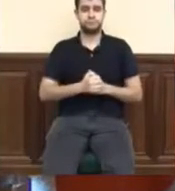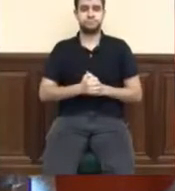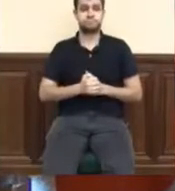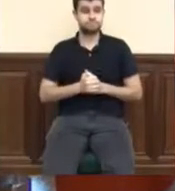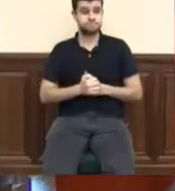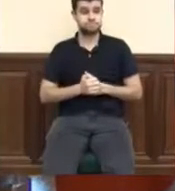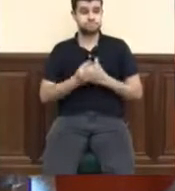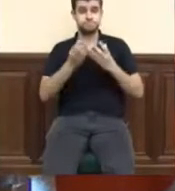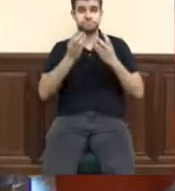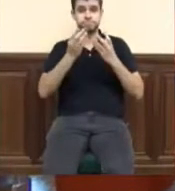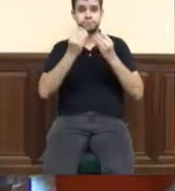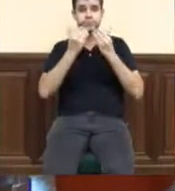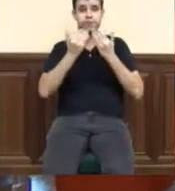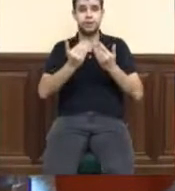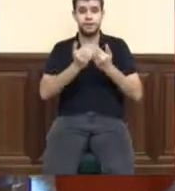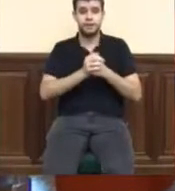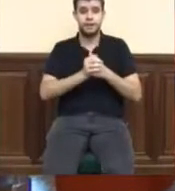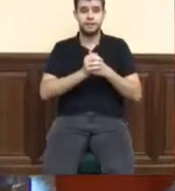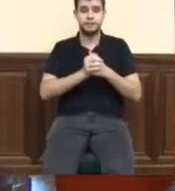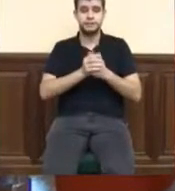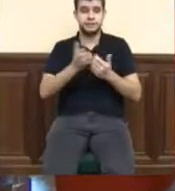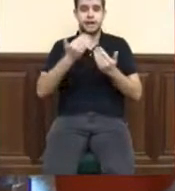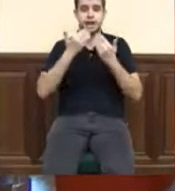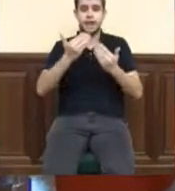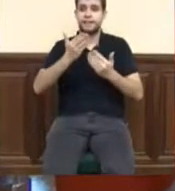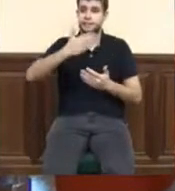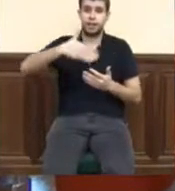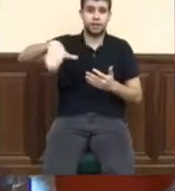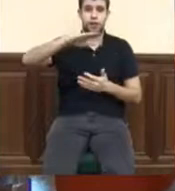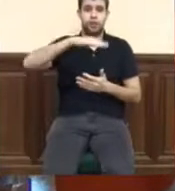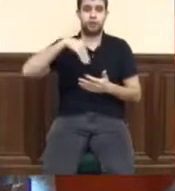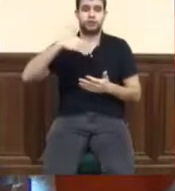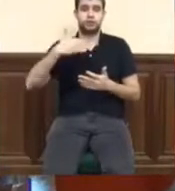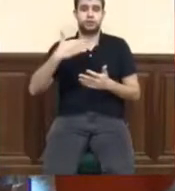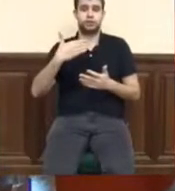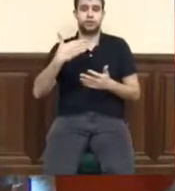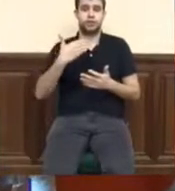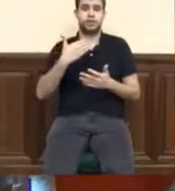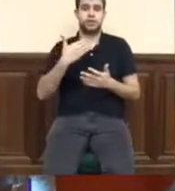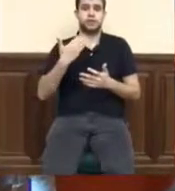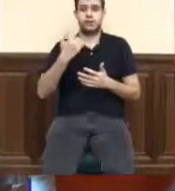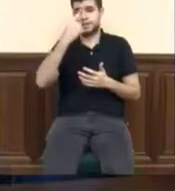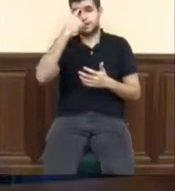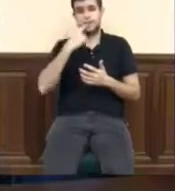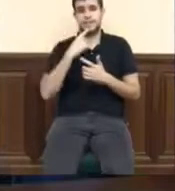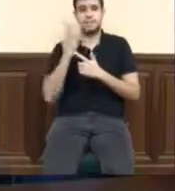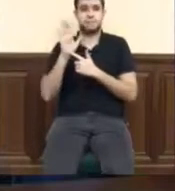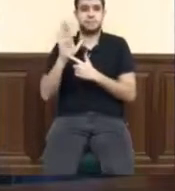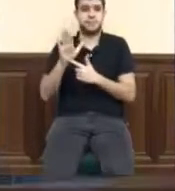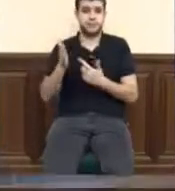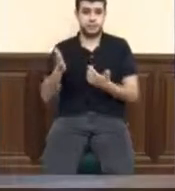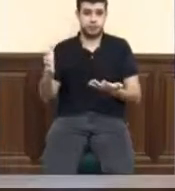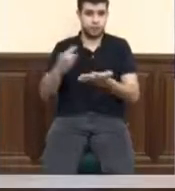Gracias. Bueno, gracias a todos los portavoces y a todas las portavoces